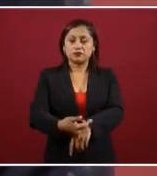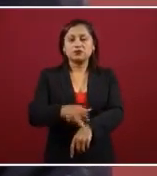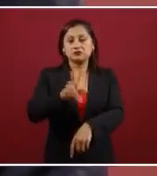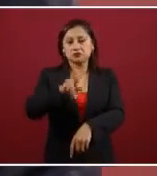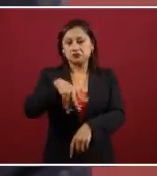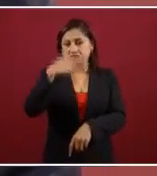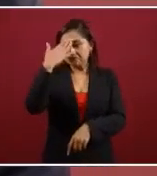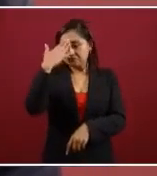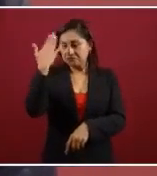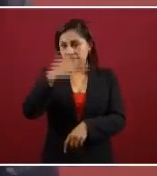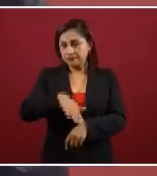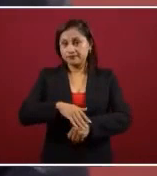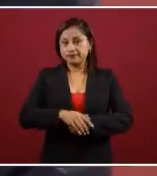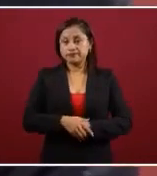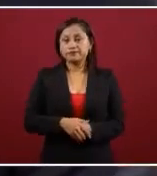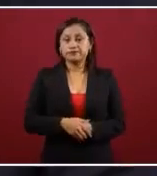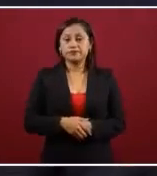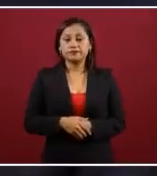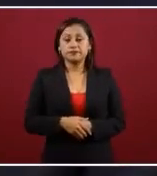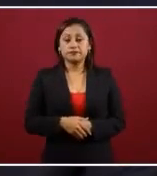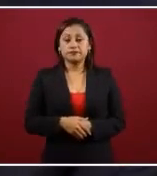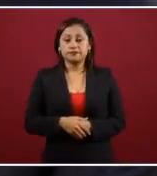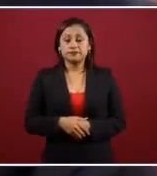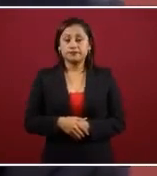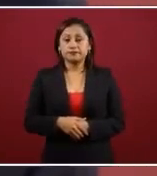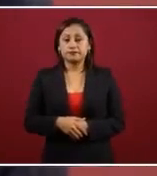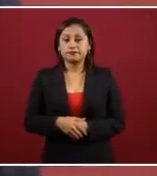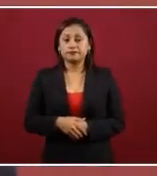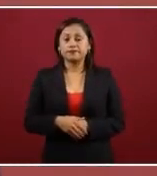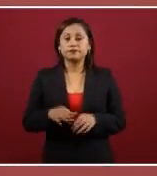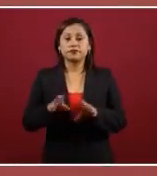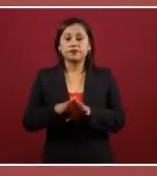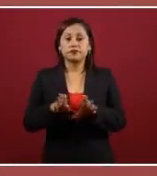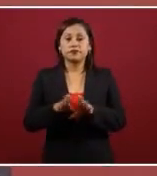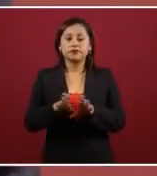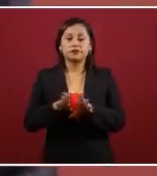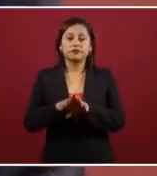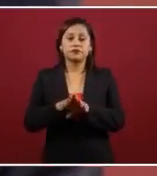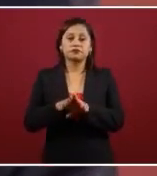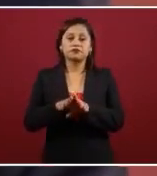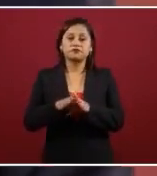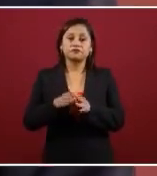trabajan a destajo,